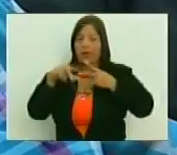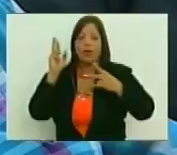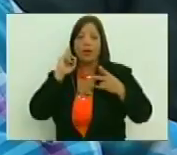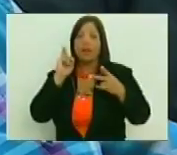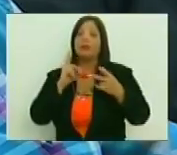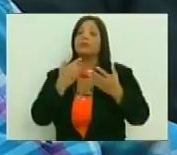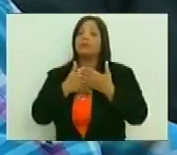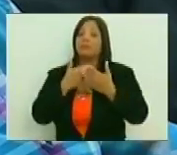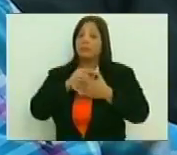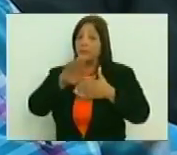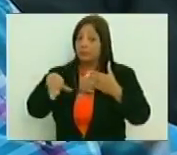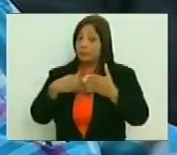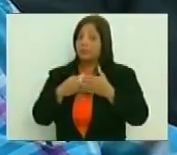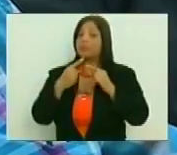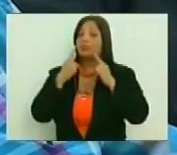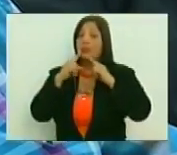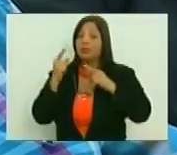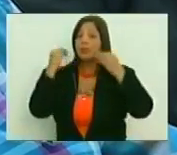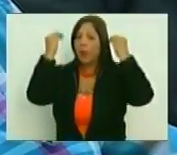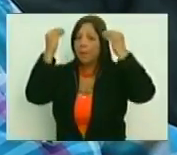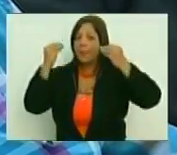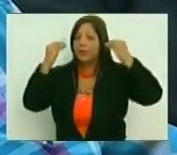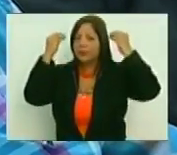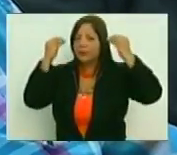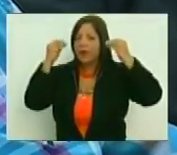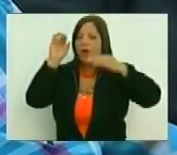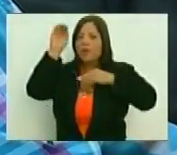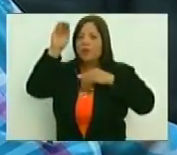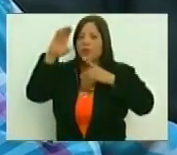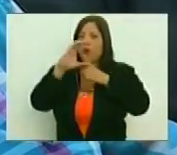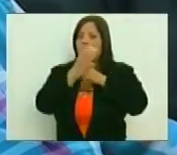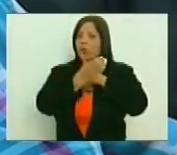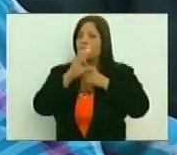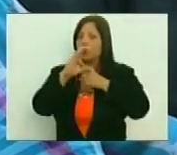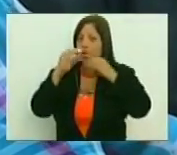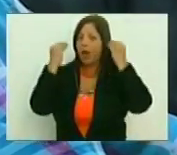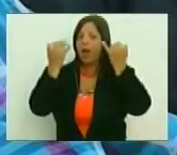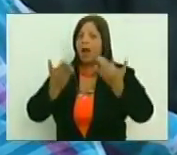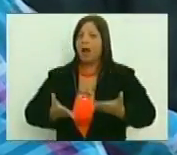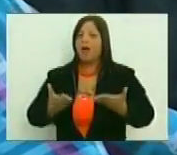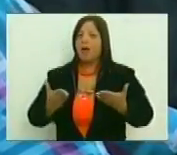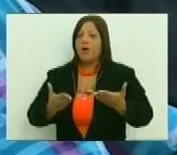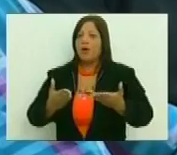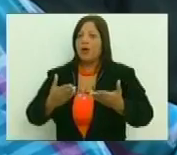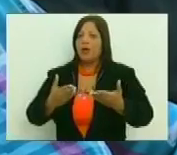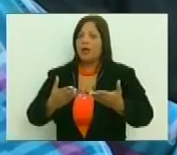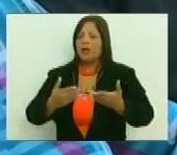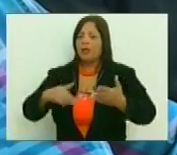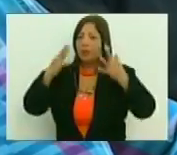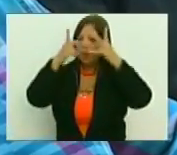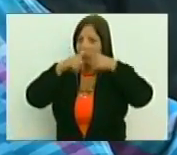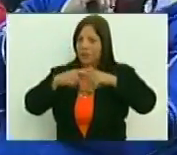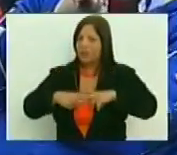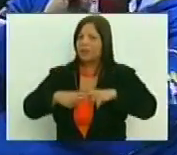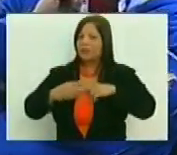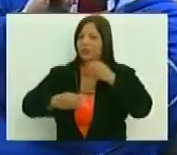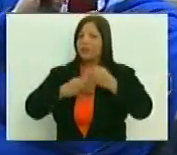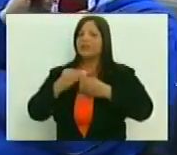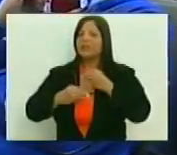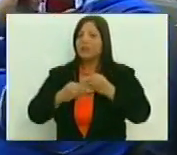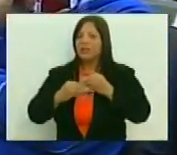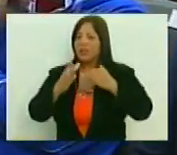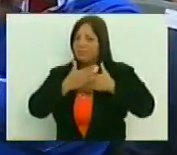Con todo, ahora podemos pensar en una futura cultura de la gestión administrativa que sea capaz